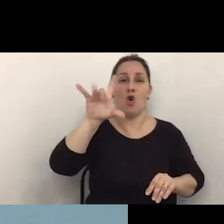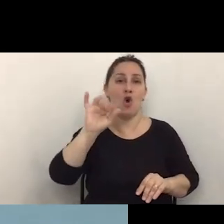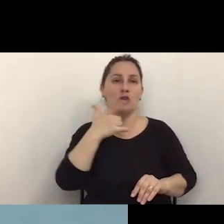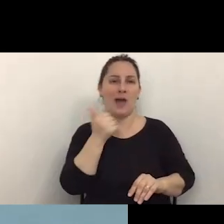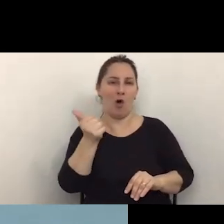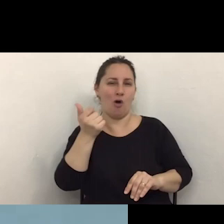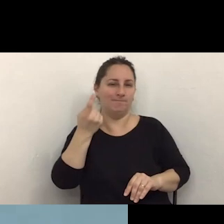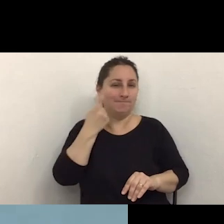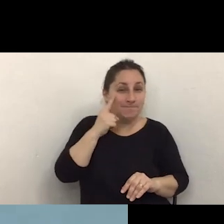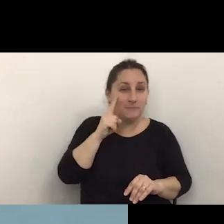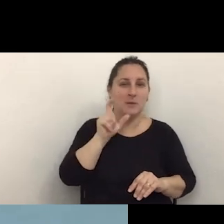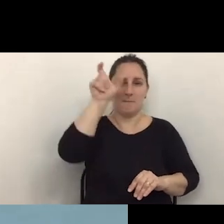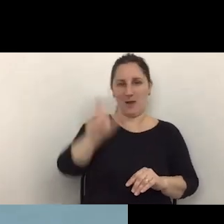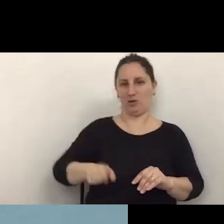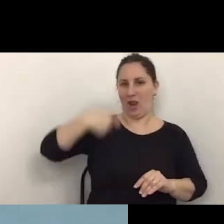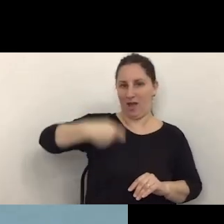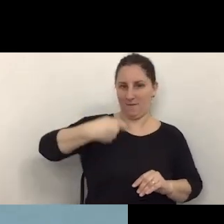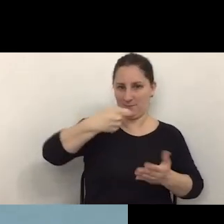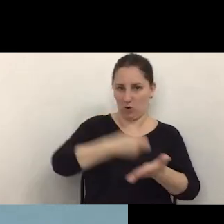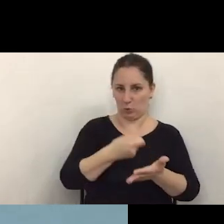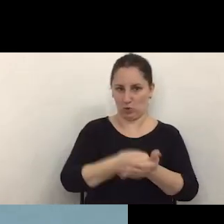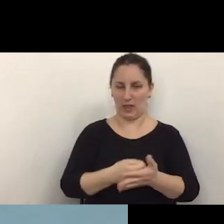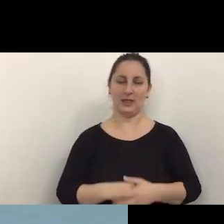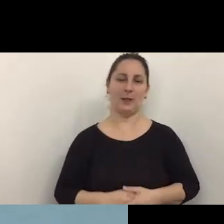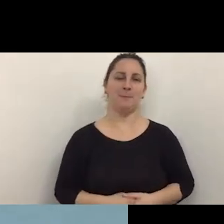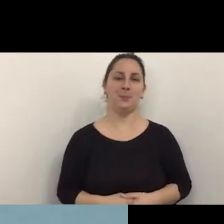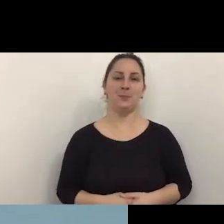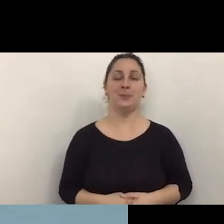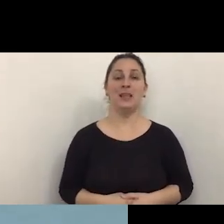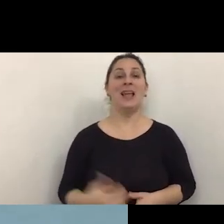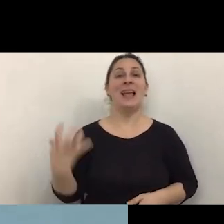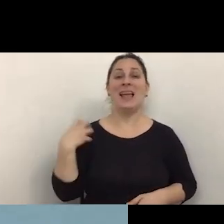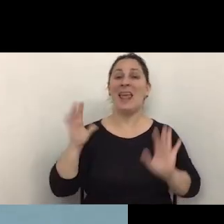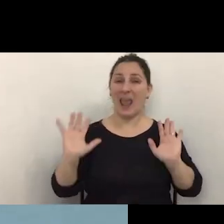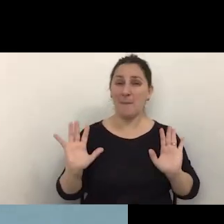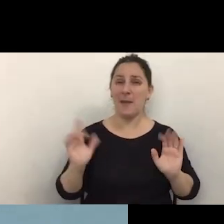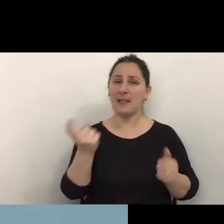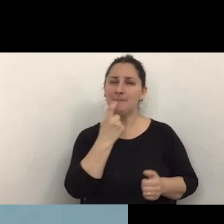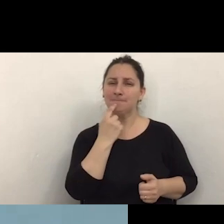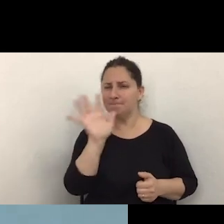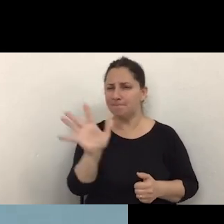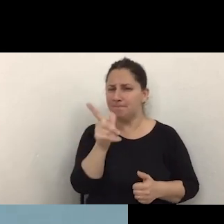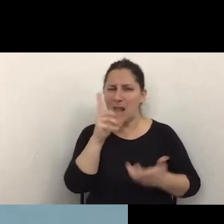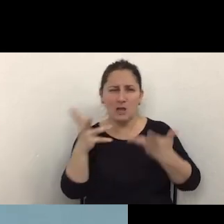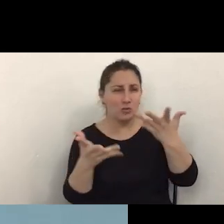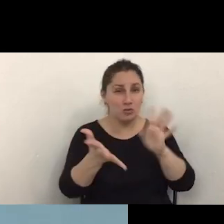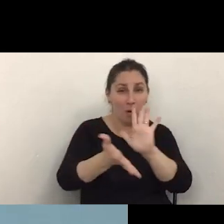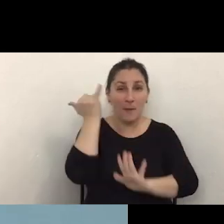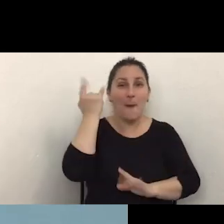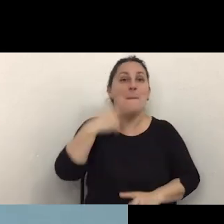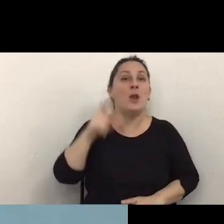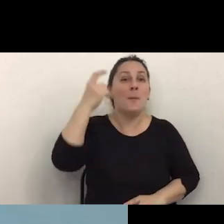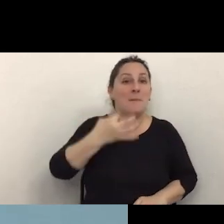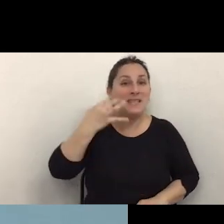intención por parte del contribuyente. En general, todo este tipo de presunciones, pero particularmente las